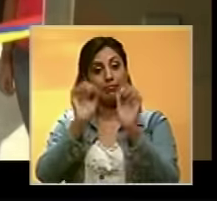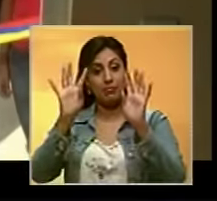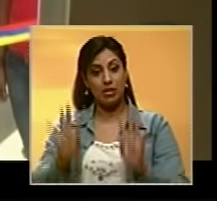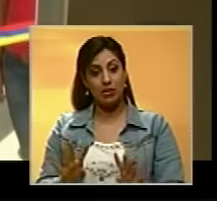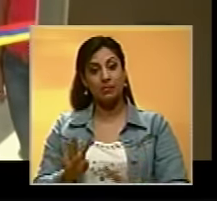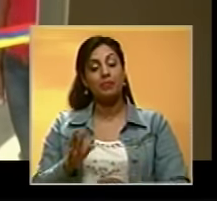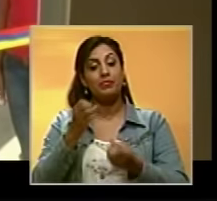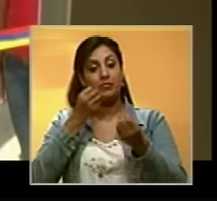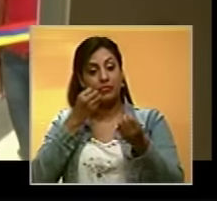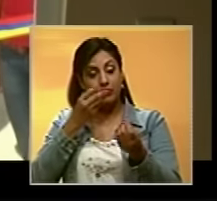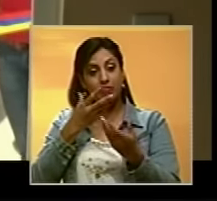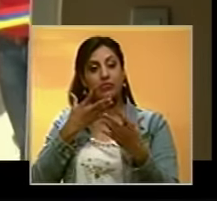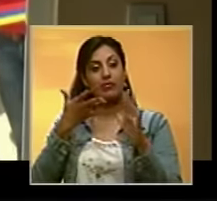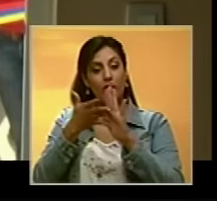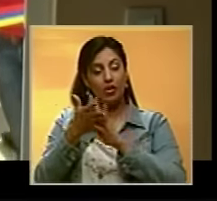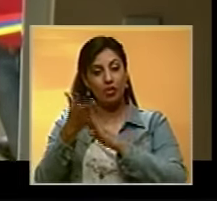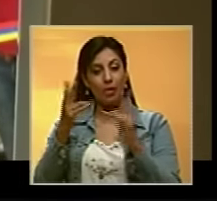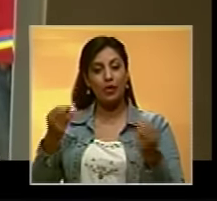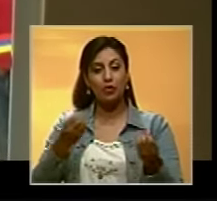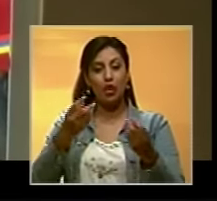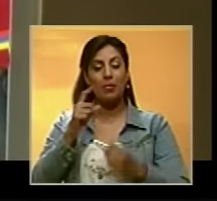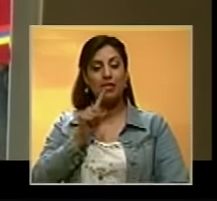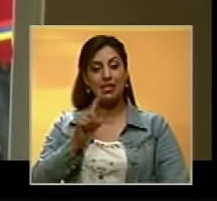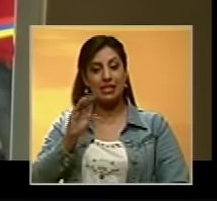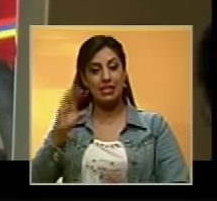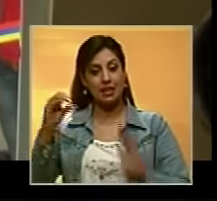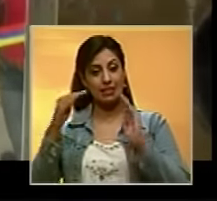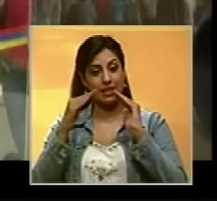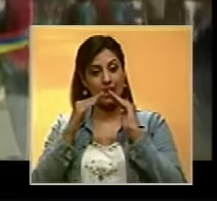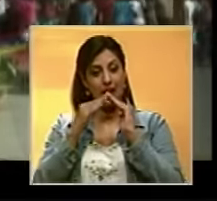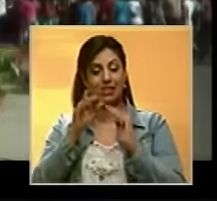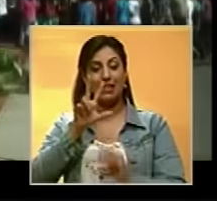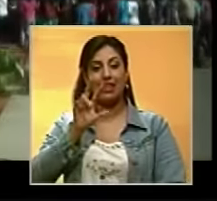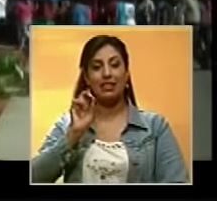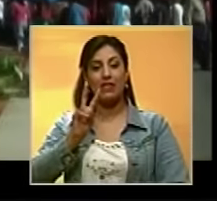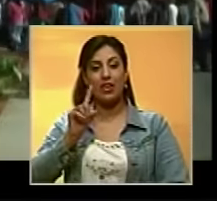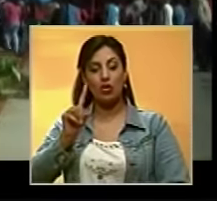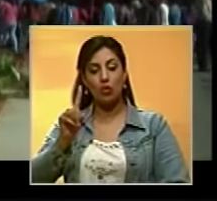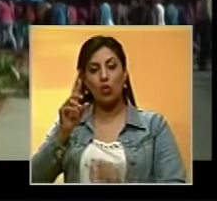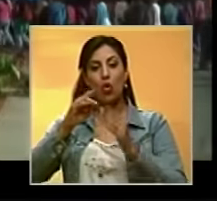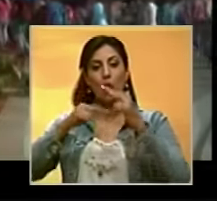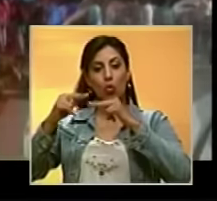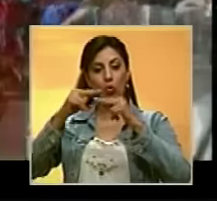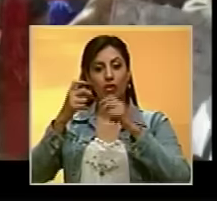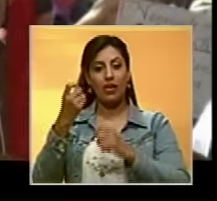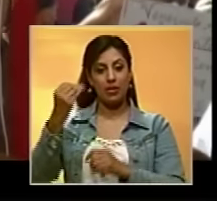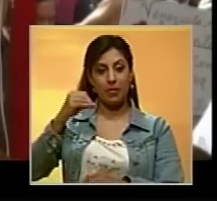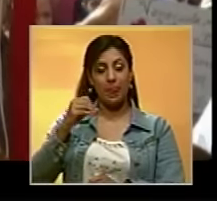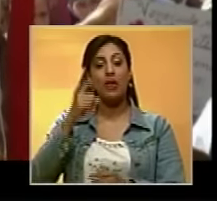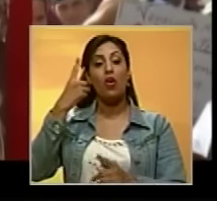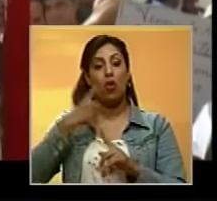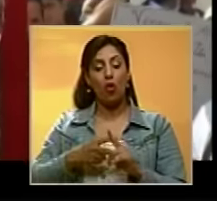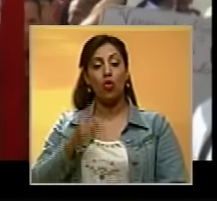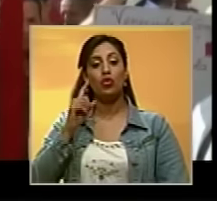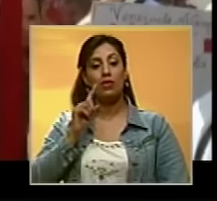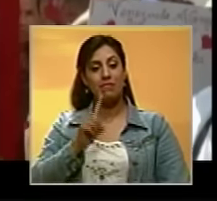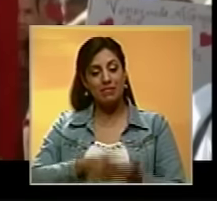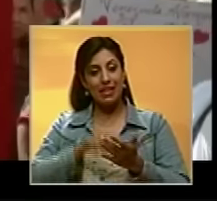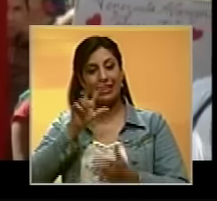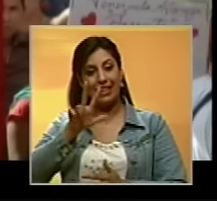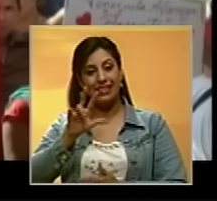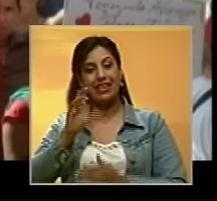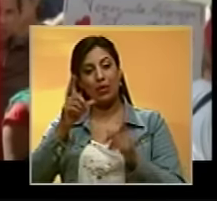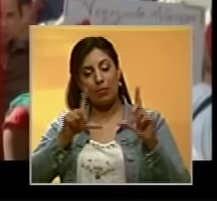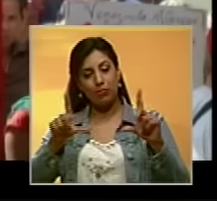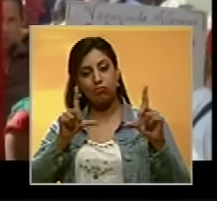estas declaraciones las ofreció durante la entrega de 100 viviendas de 321 en construcción y más de 1300 títulos de tierra